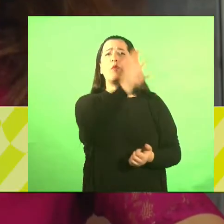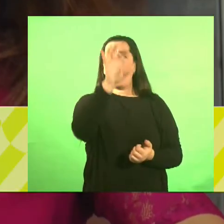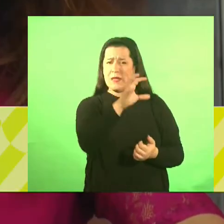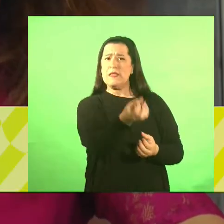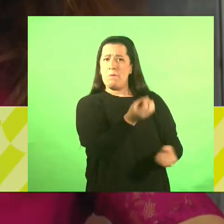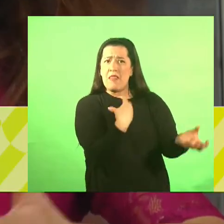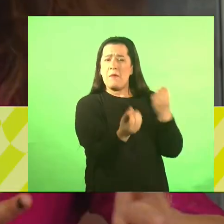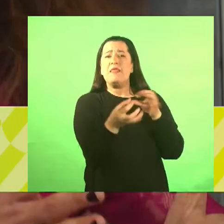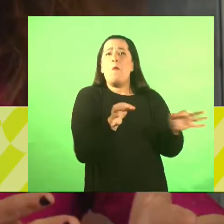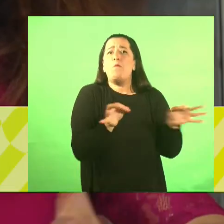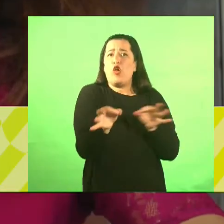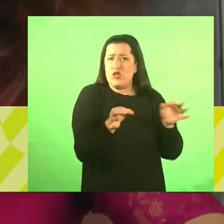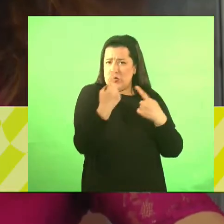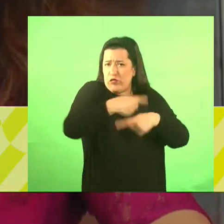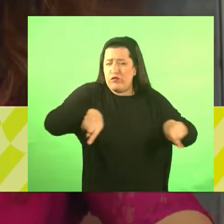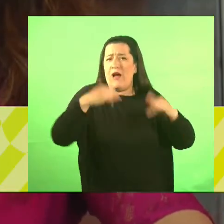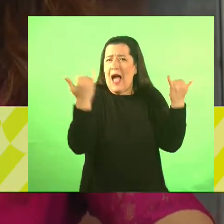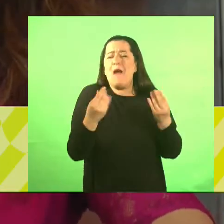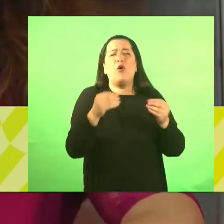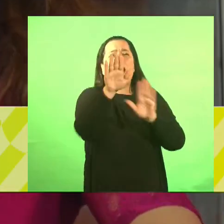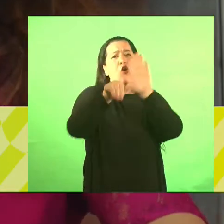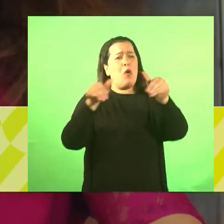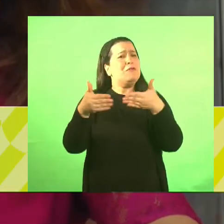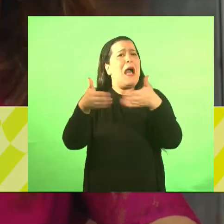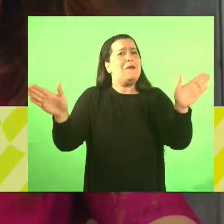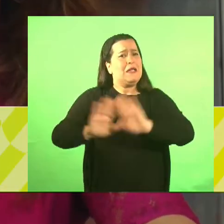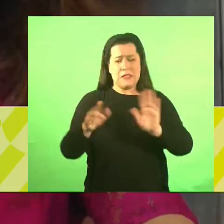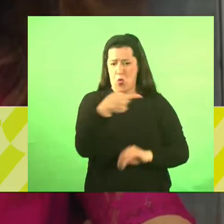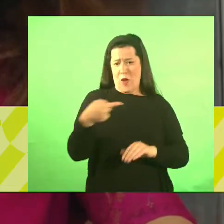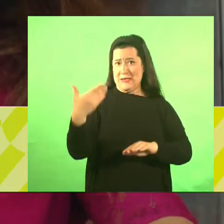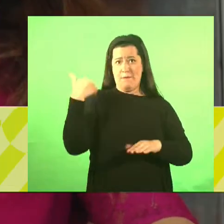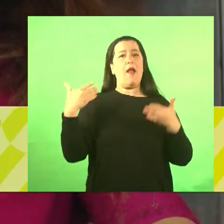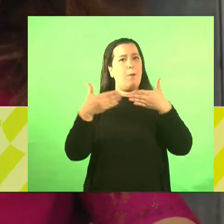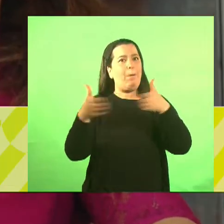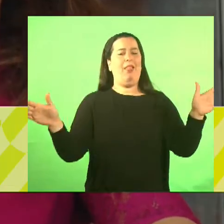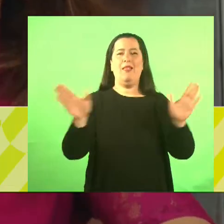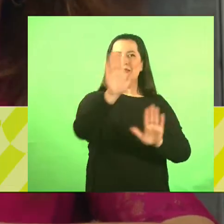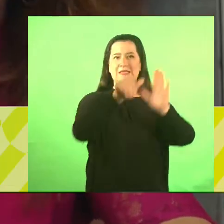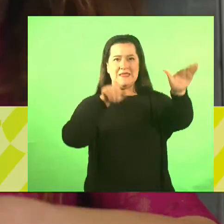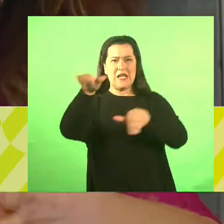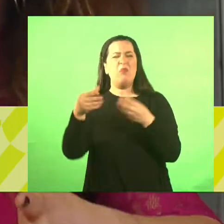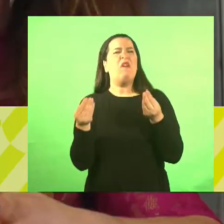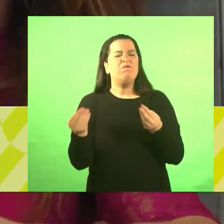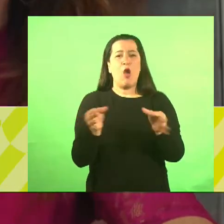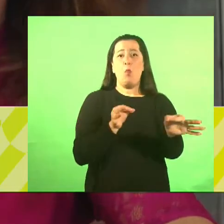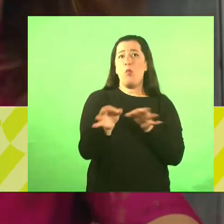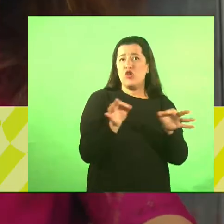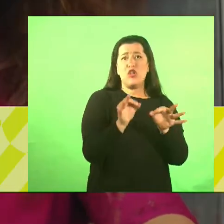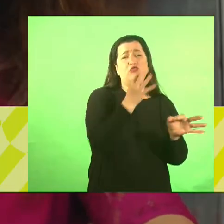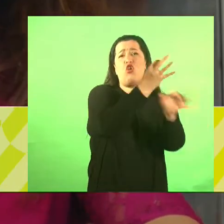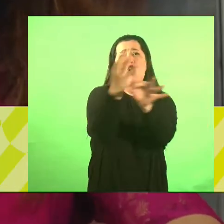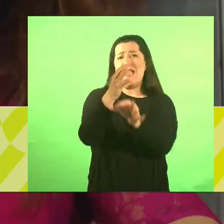provincias varios proyectos, porque esta convocatoria está abierta ya hace una semana, proyectos de escuelas